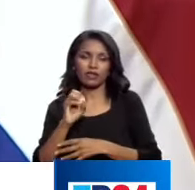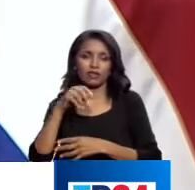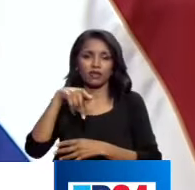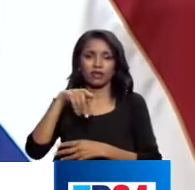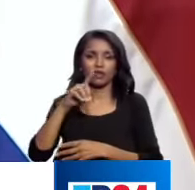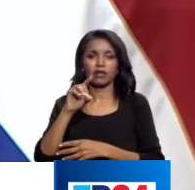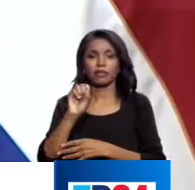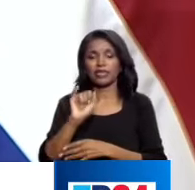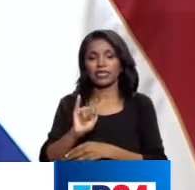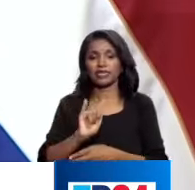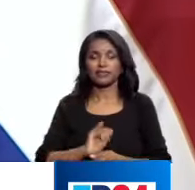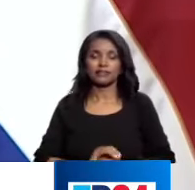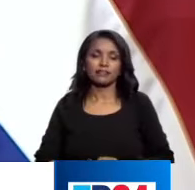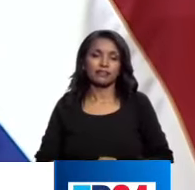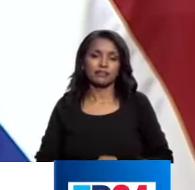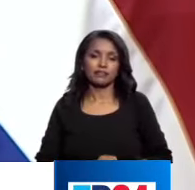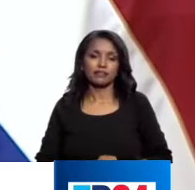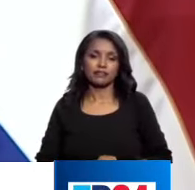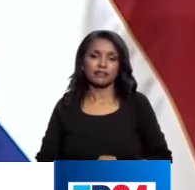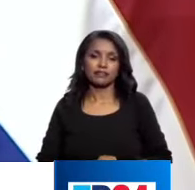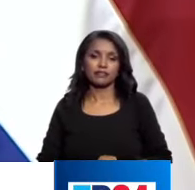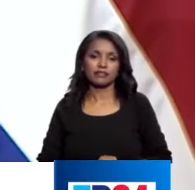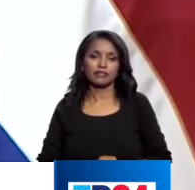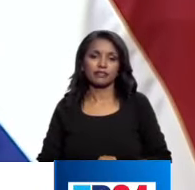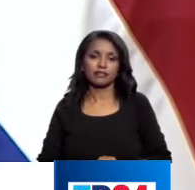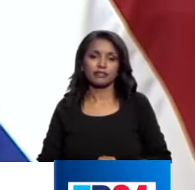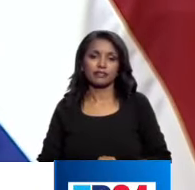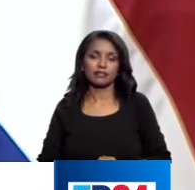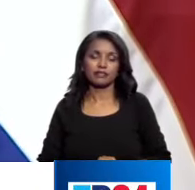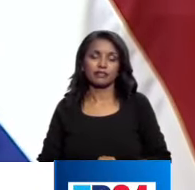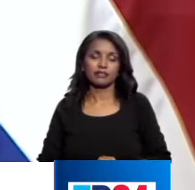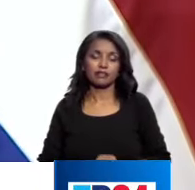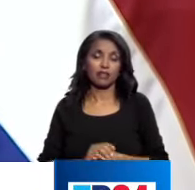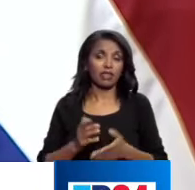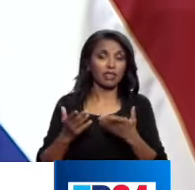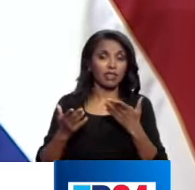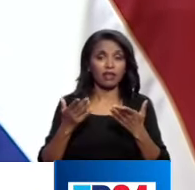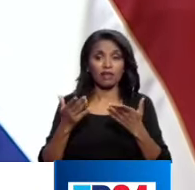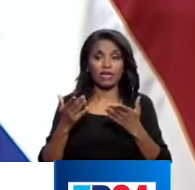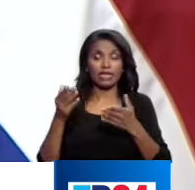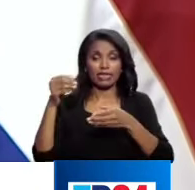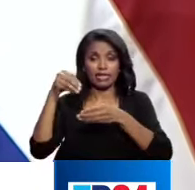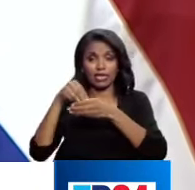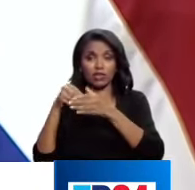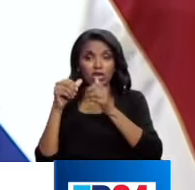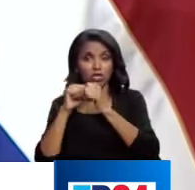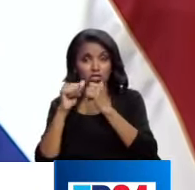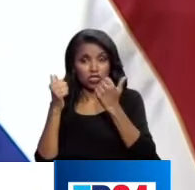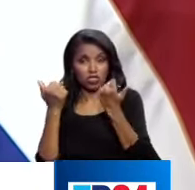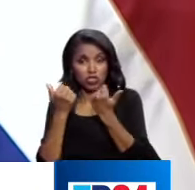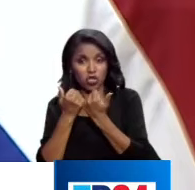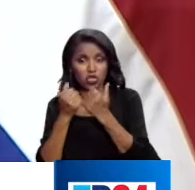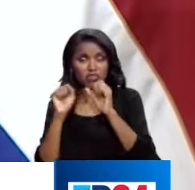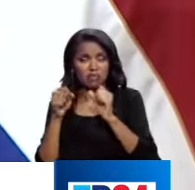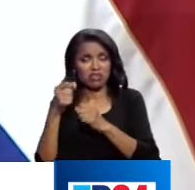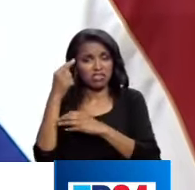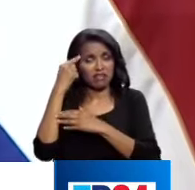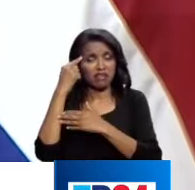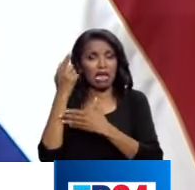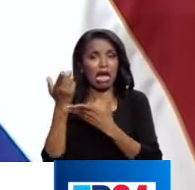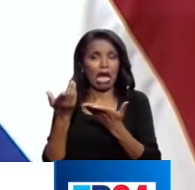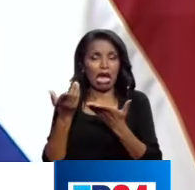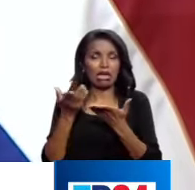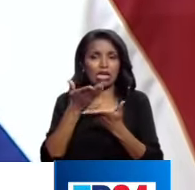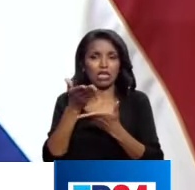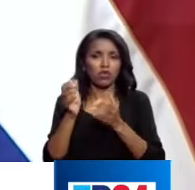Al concesionarlos, obviamente, dentro del pliego de que tú otorgas en esa asociación público-privada, puedes definir que todos estos servicios